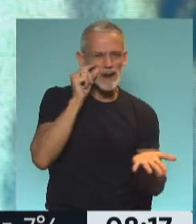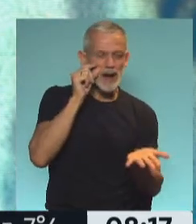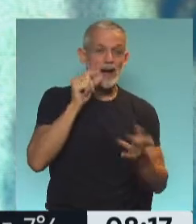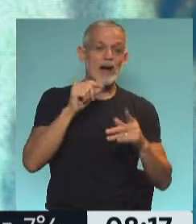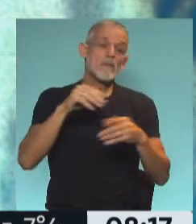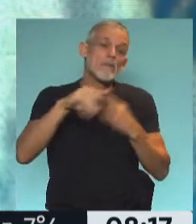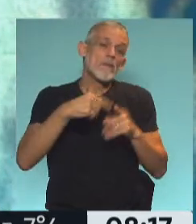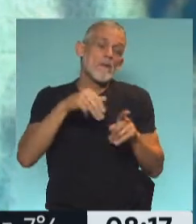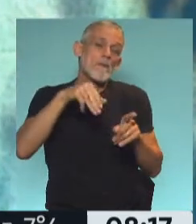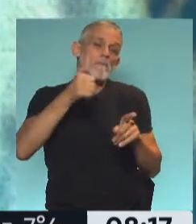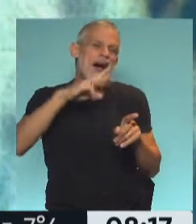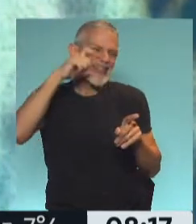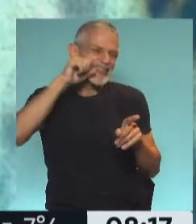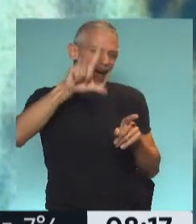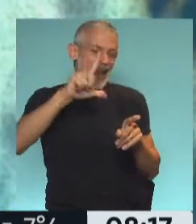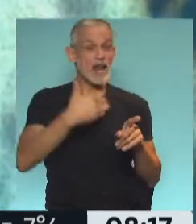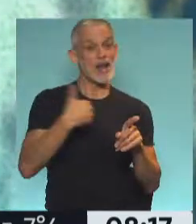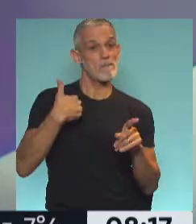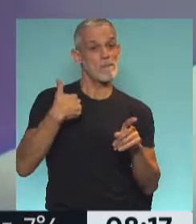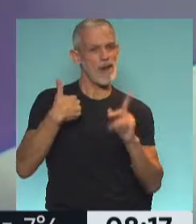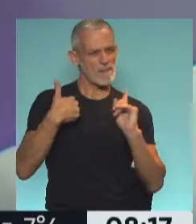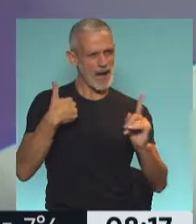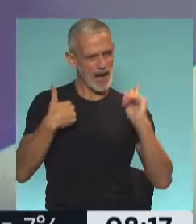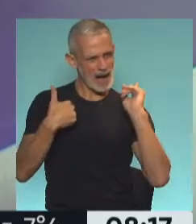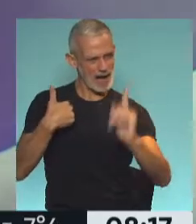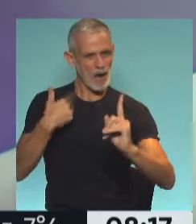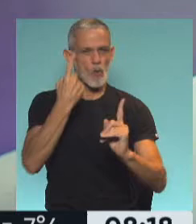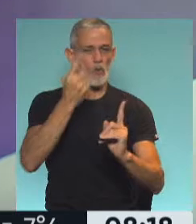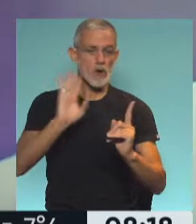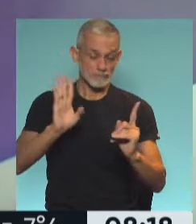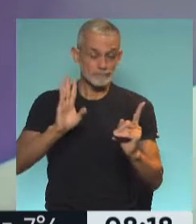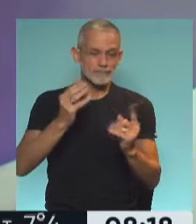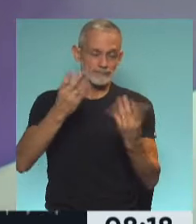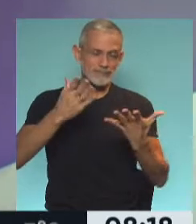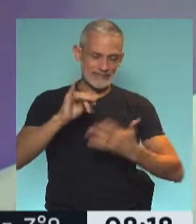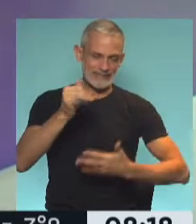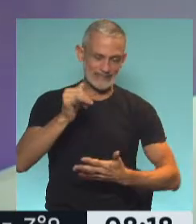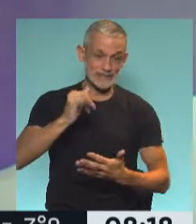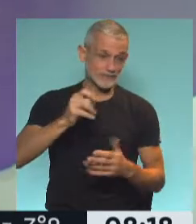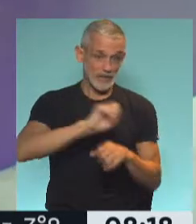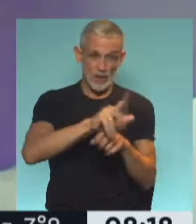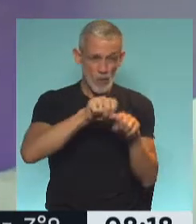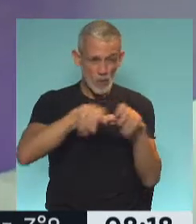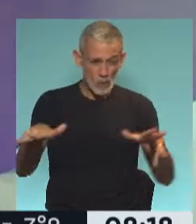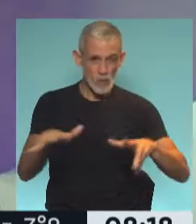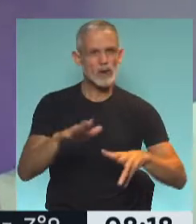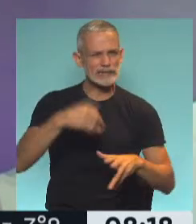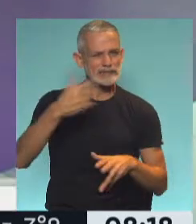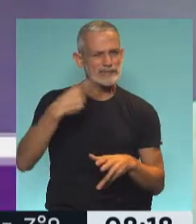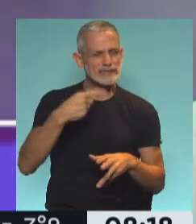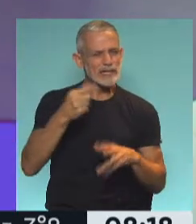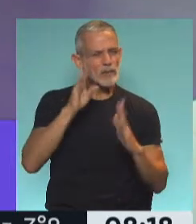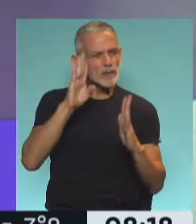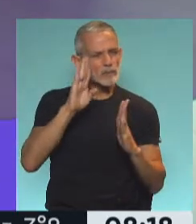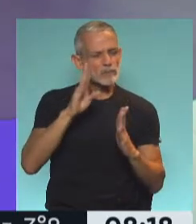familias monomarentales con M de mamá. Hola, Julita. Hola, Silvi. Bueno, en lo que va de la pandemia solemos escuchar y solemos